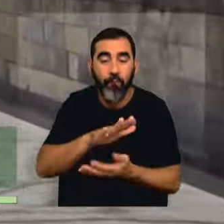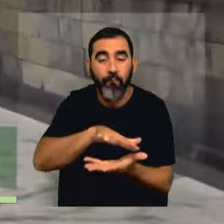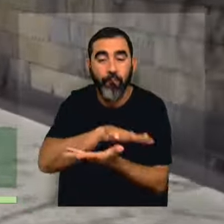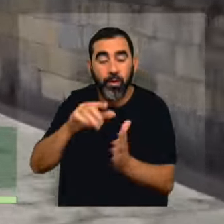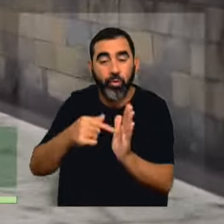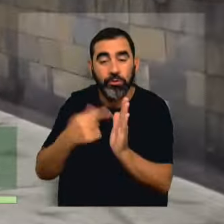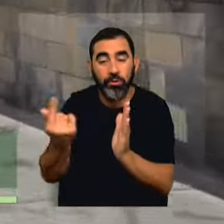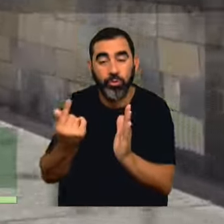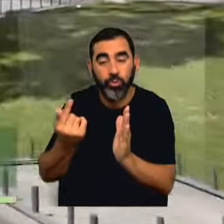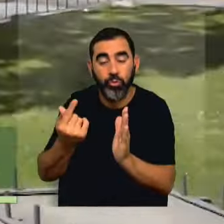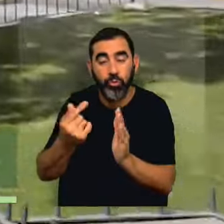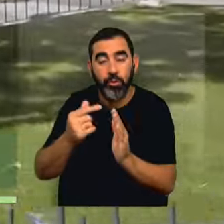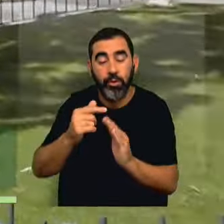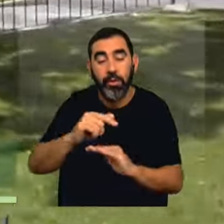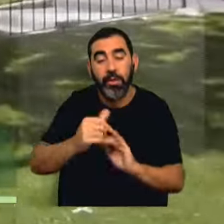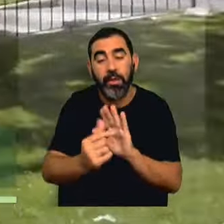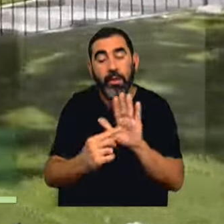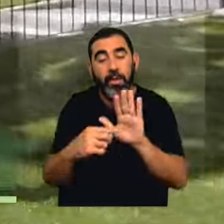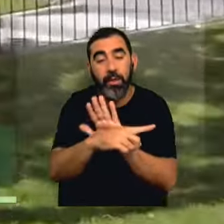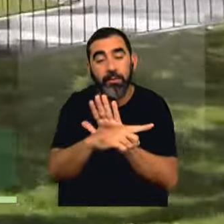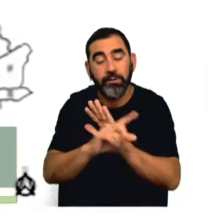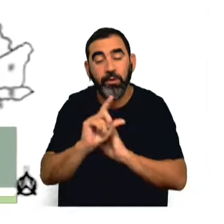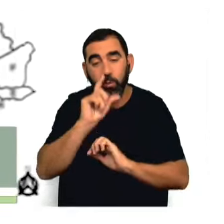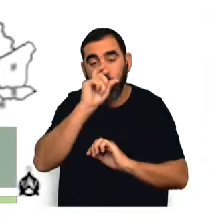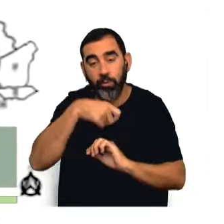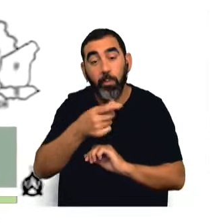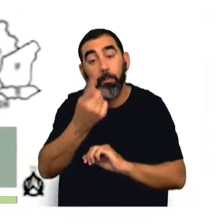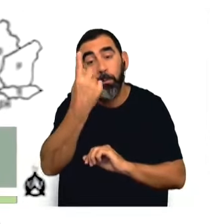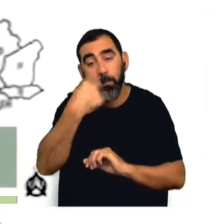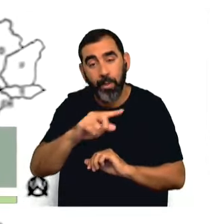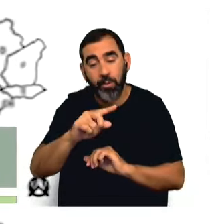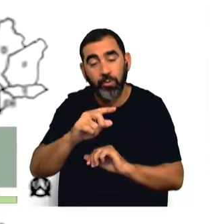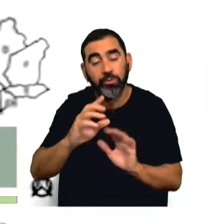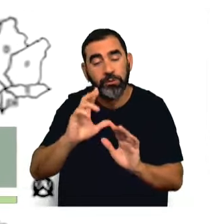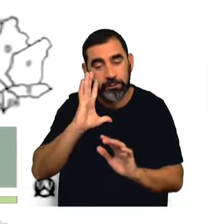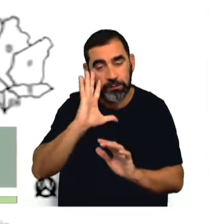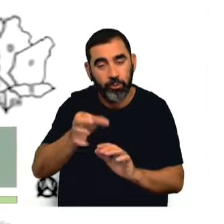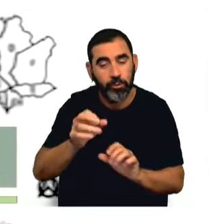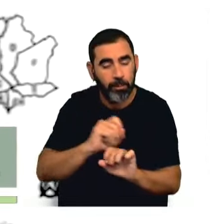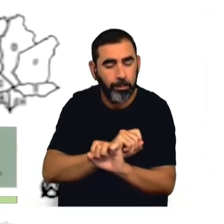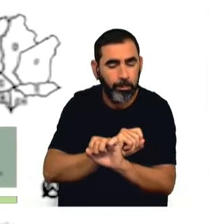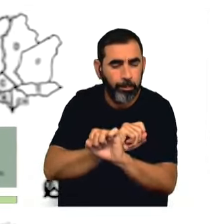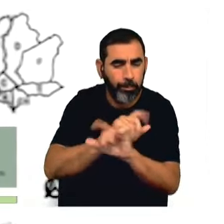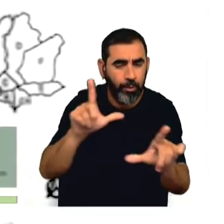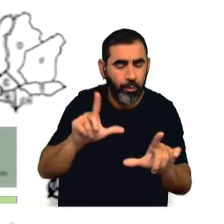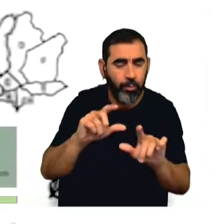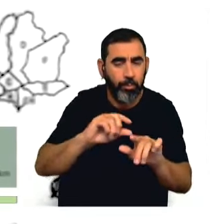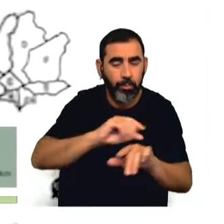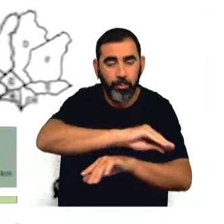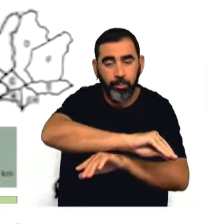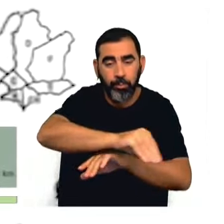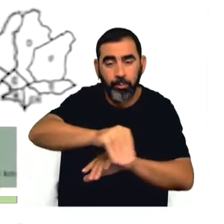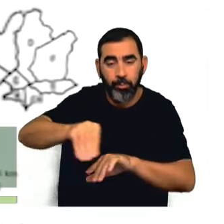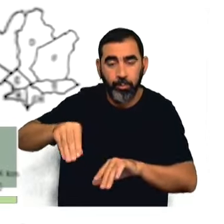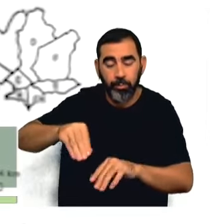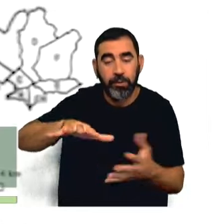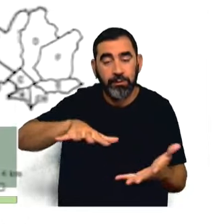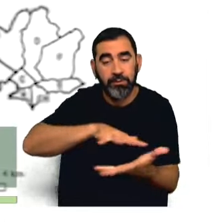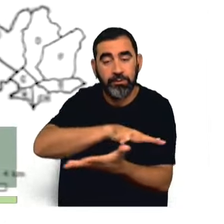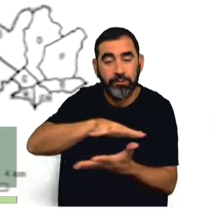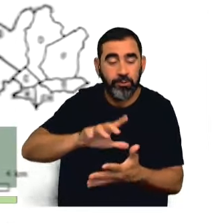del centro y de la costa este de la capital sin embargo se constató un deterioro progresivo hacia la periferia una realidad definida